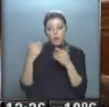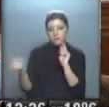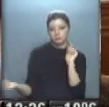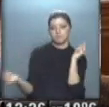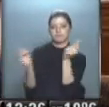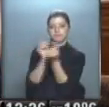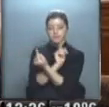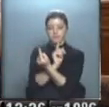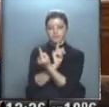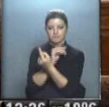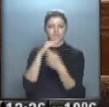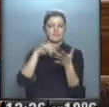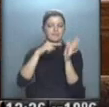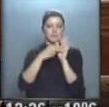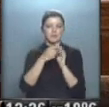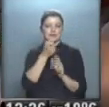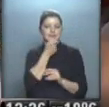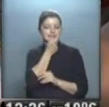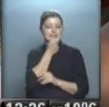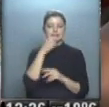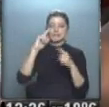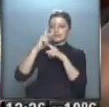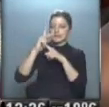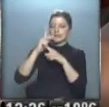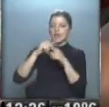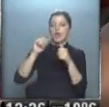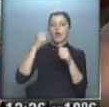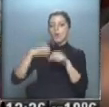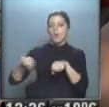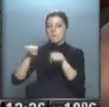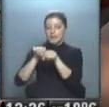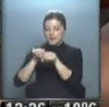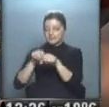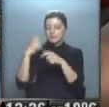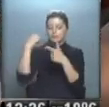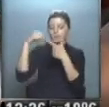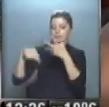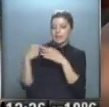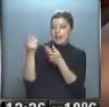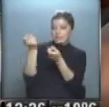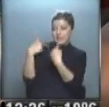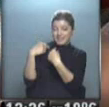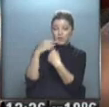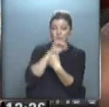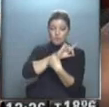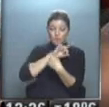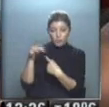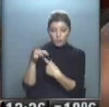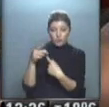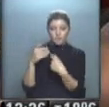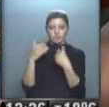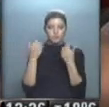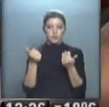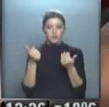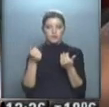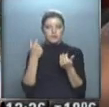que a través de la negativa a adquirir señales por parte de un gran operador o integrado verticalmente con un proveedor de señales, se